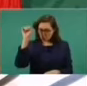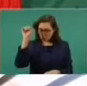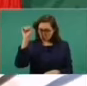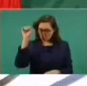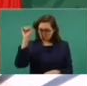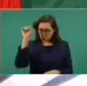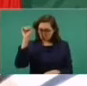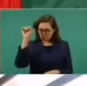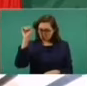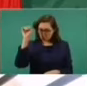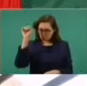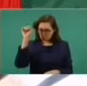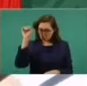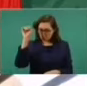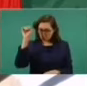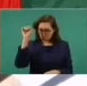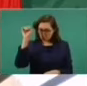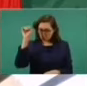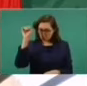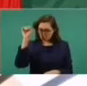efectivamente pertenece